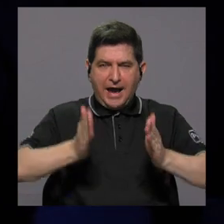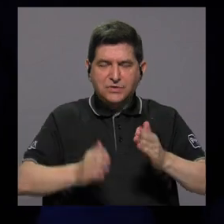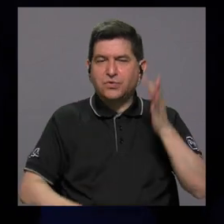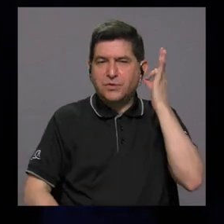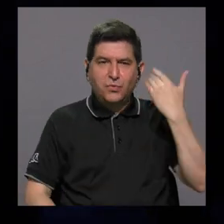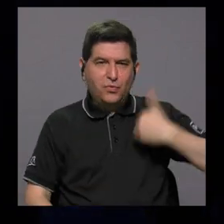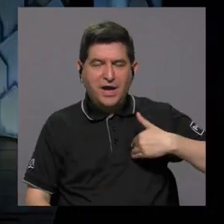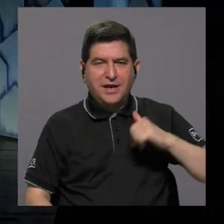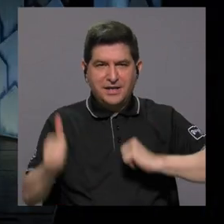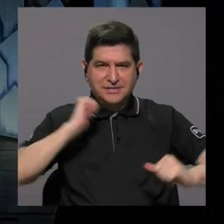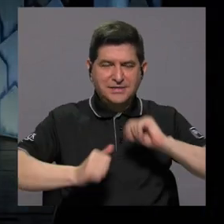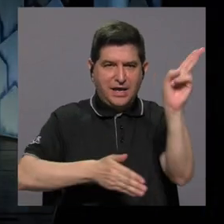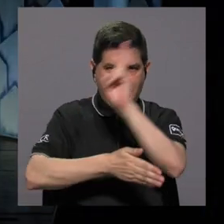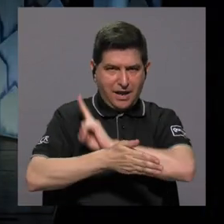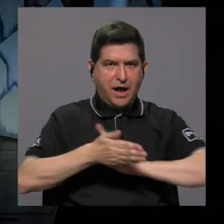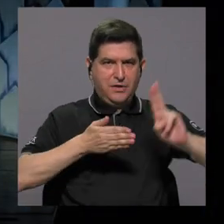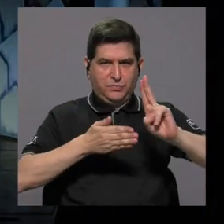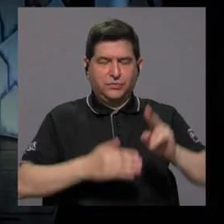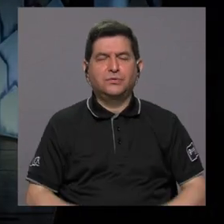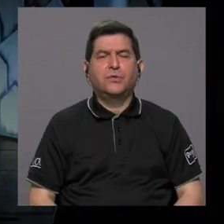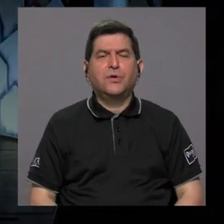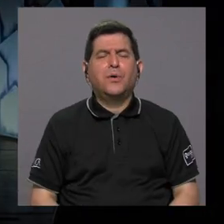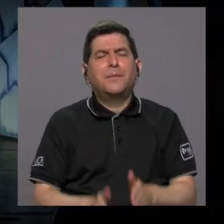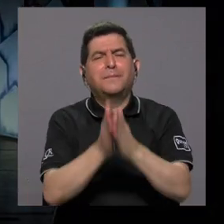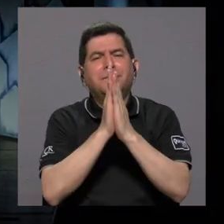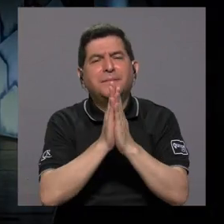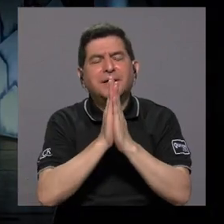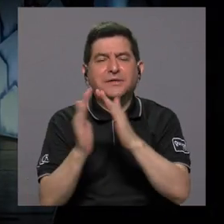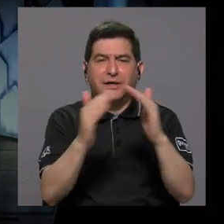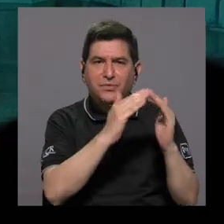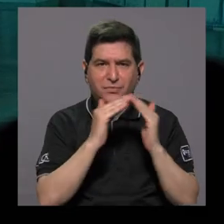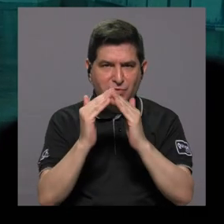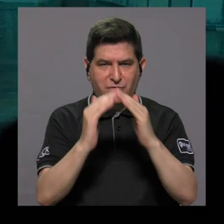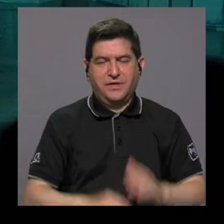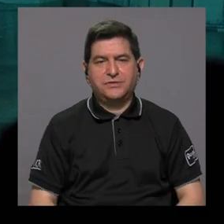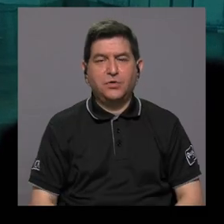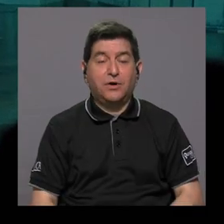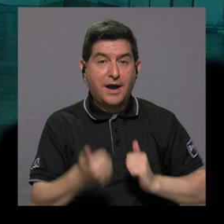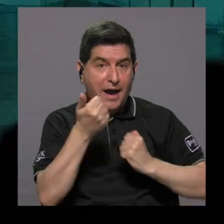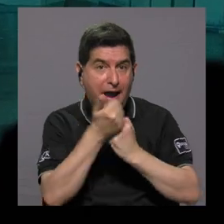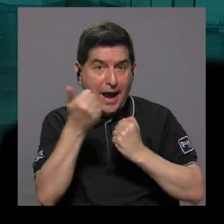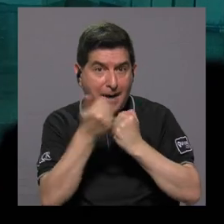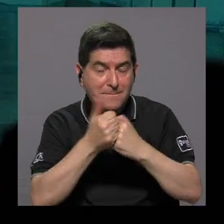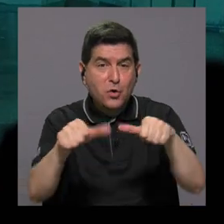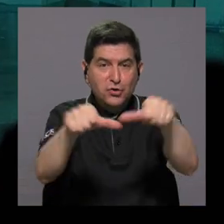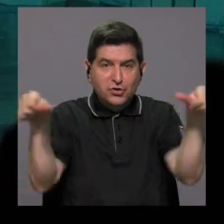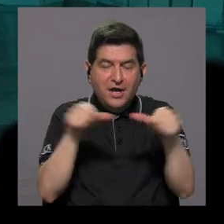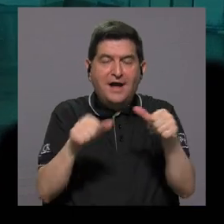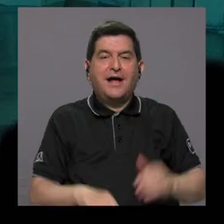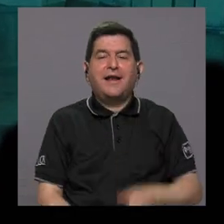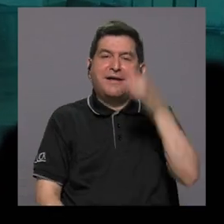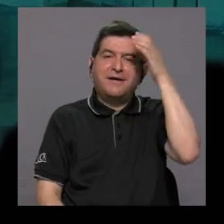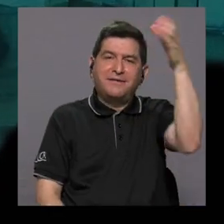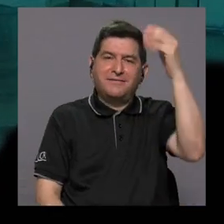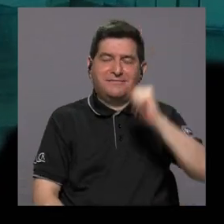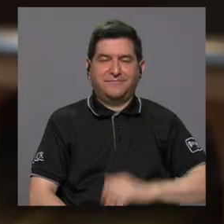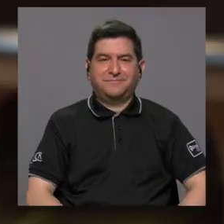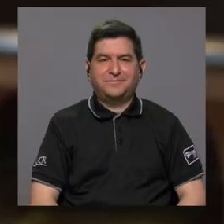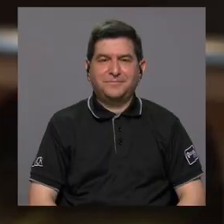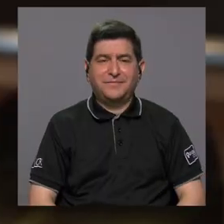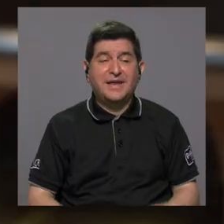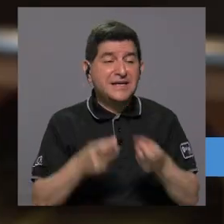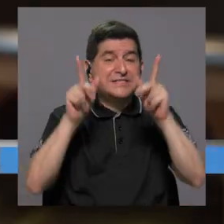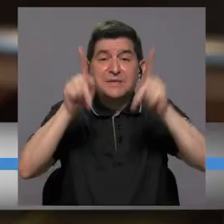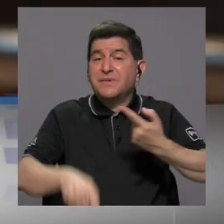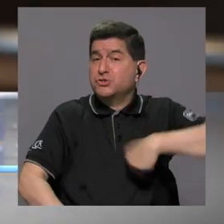y actrices del teatro universitario lanzan un llamado a la población para que apoyen al sector cultura. Sin